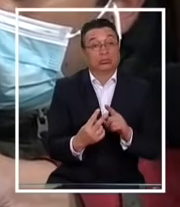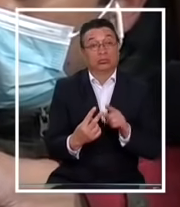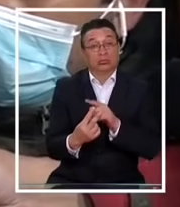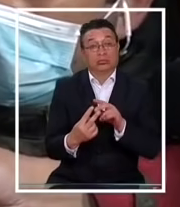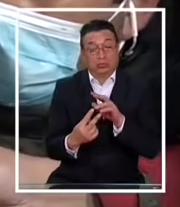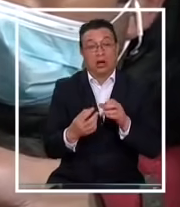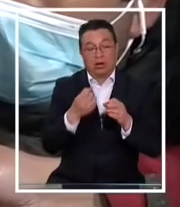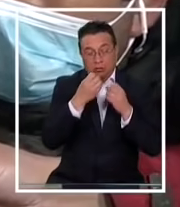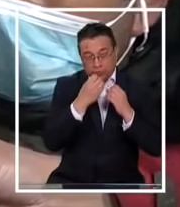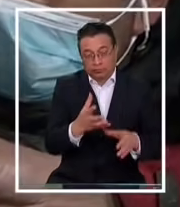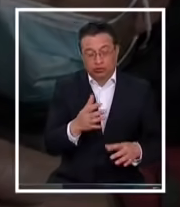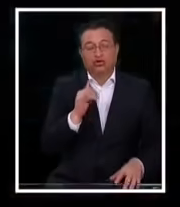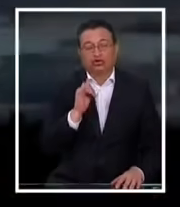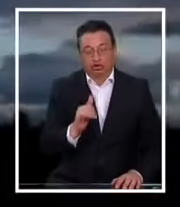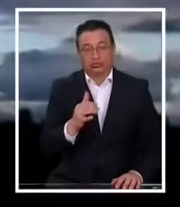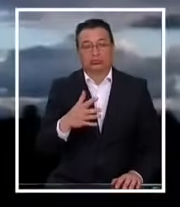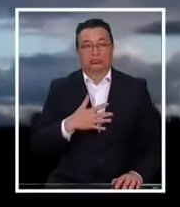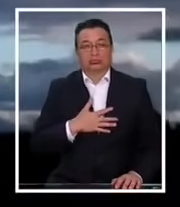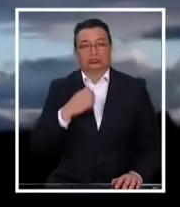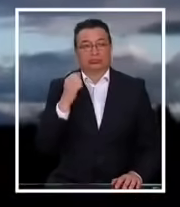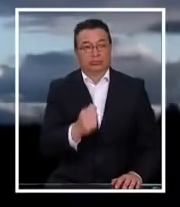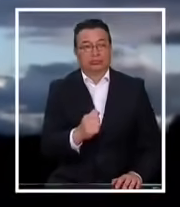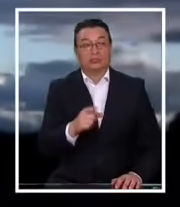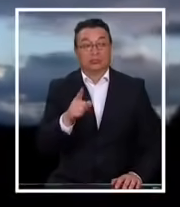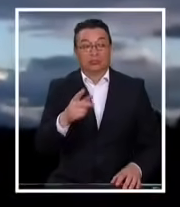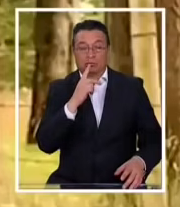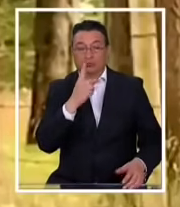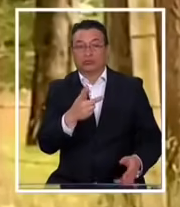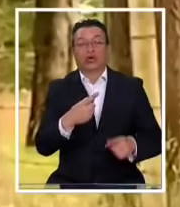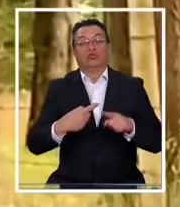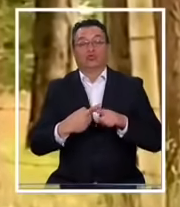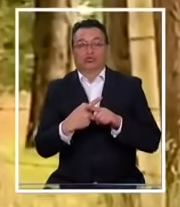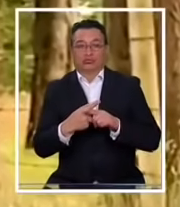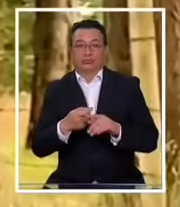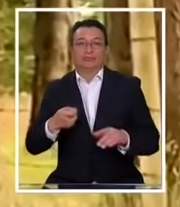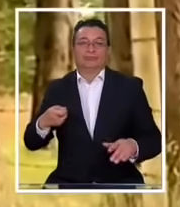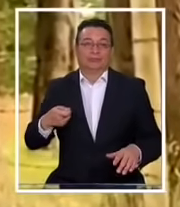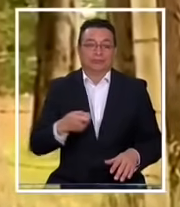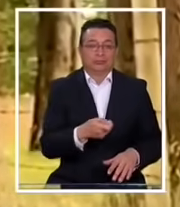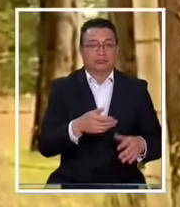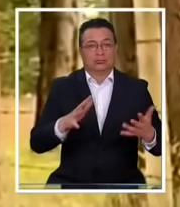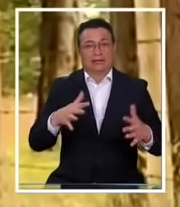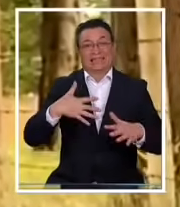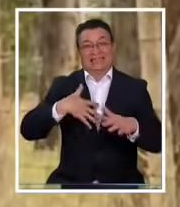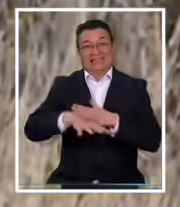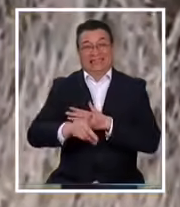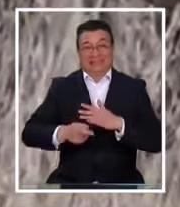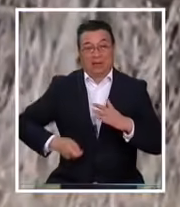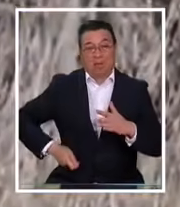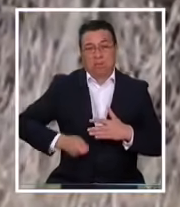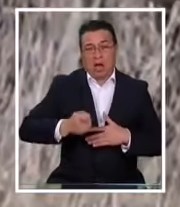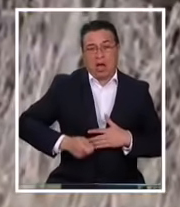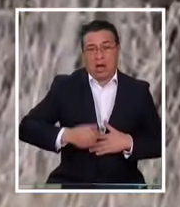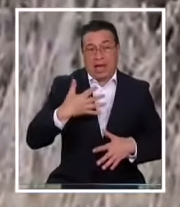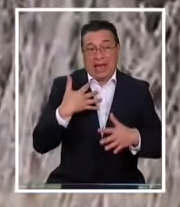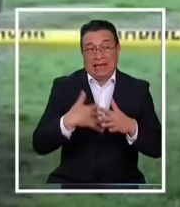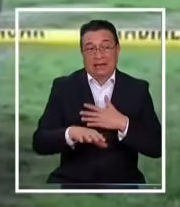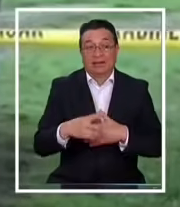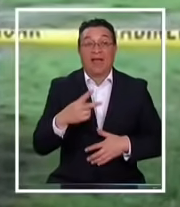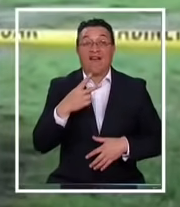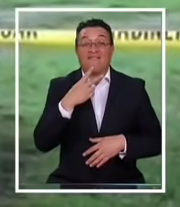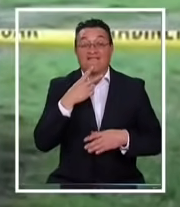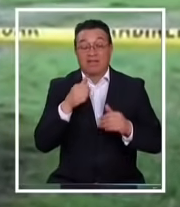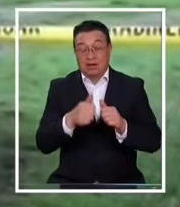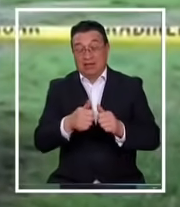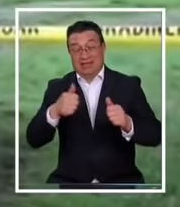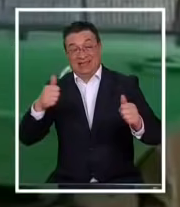la persona que actualmente es imputado. Richard fue atacado con un arma cortopunzante. Recibió al menos 15 puñaladas. Vivía en una parcela